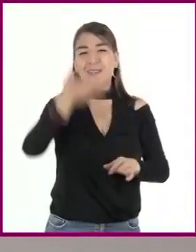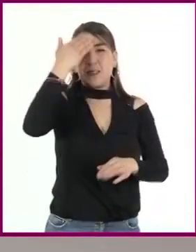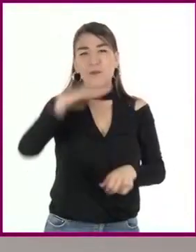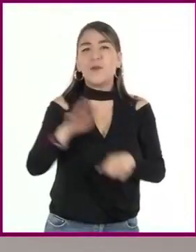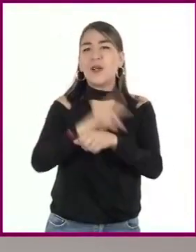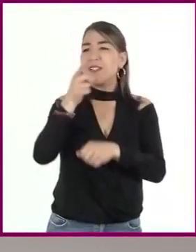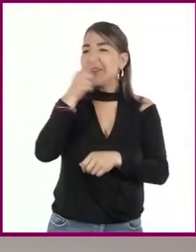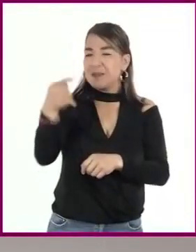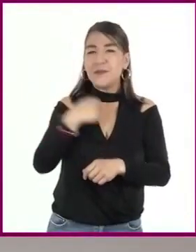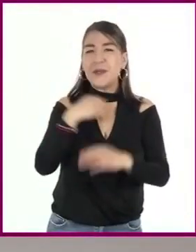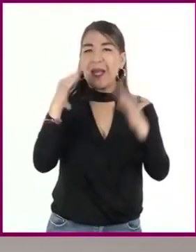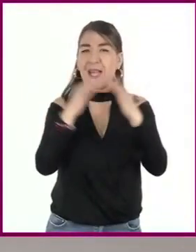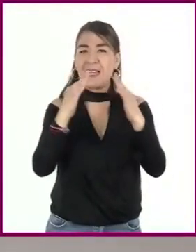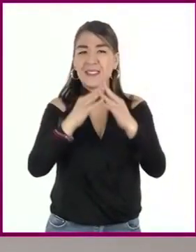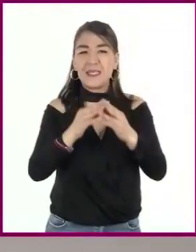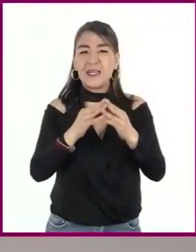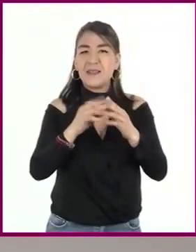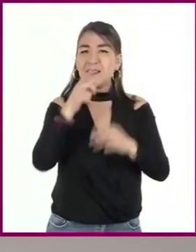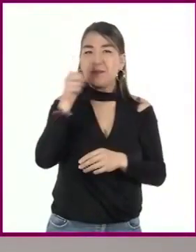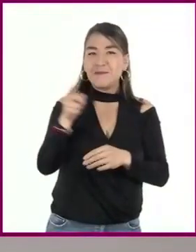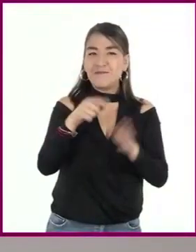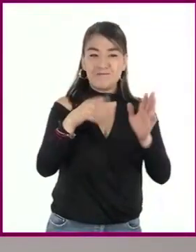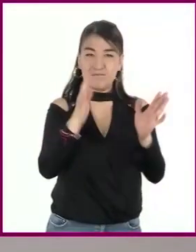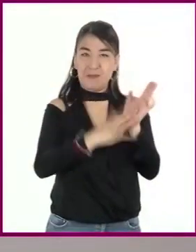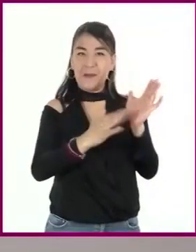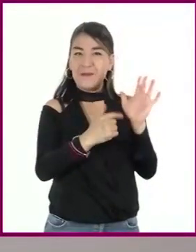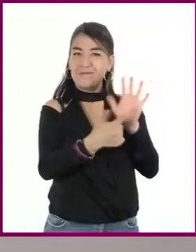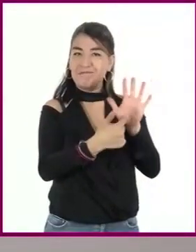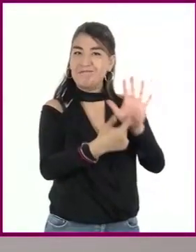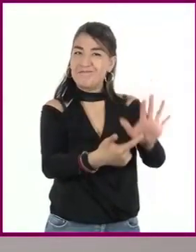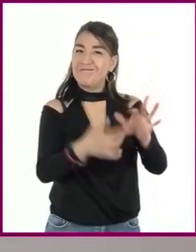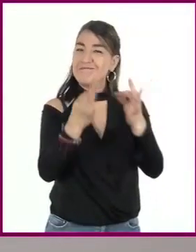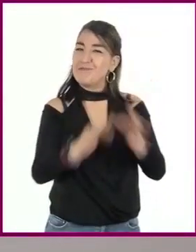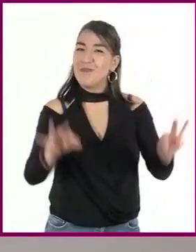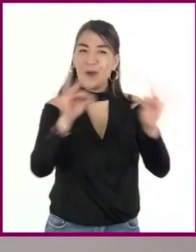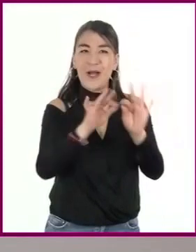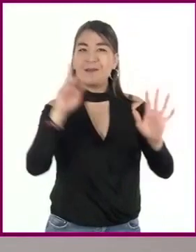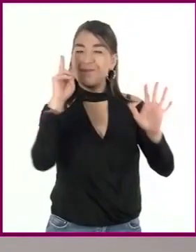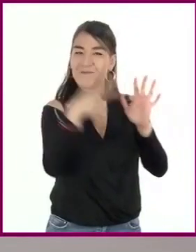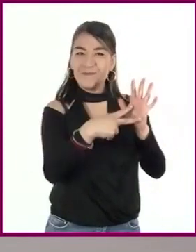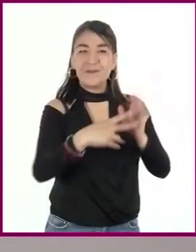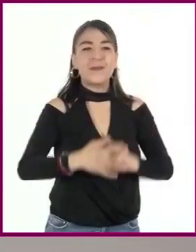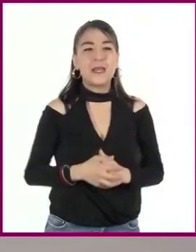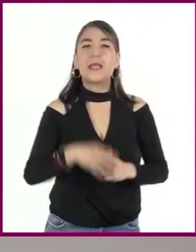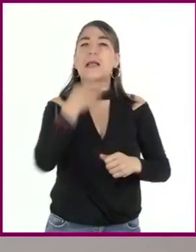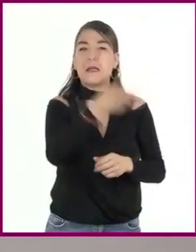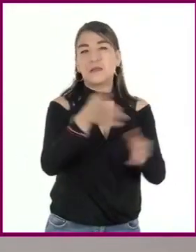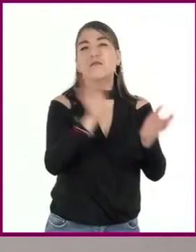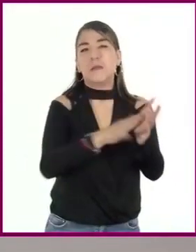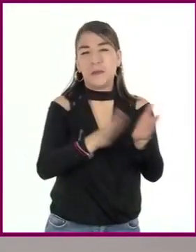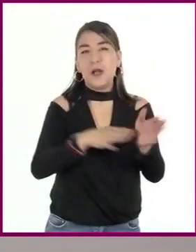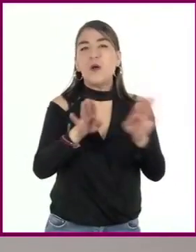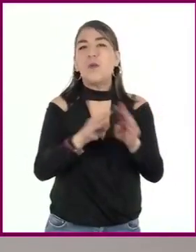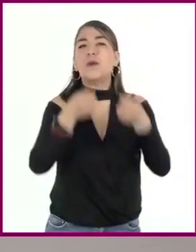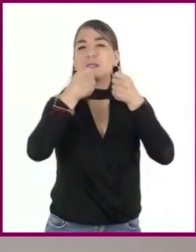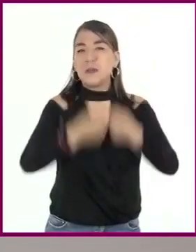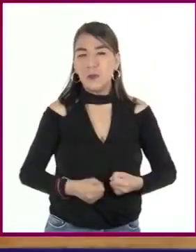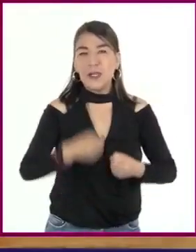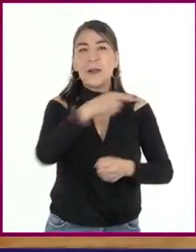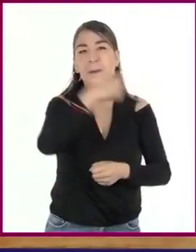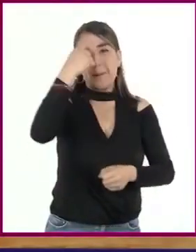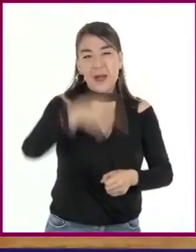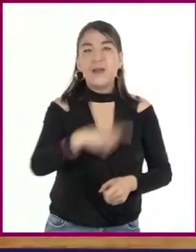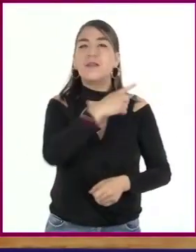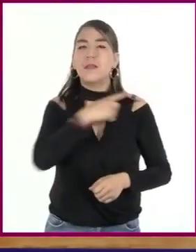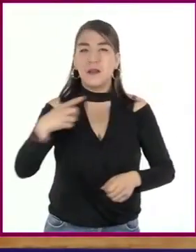dicen que papelito habla. Son documentos que nos dan seguridad, por eso hay que